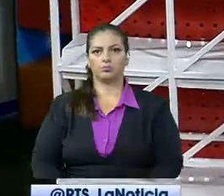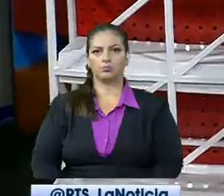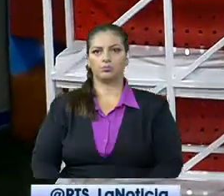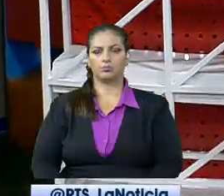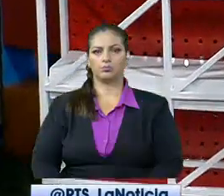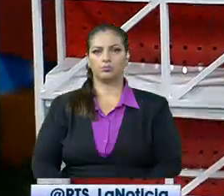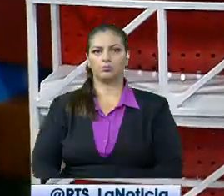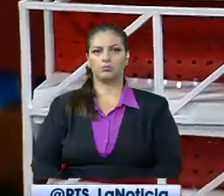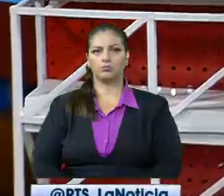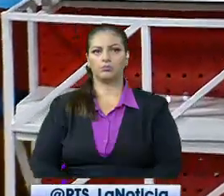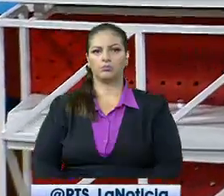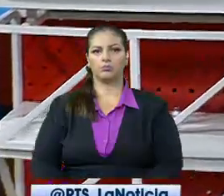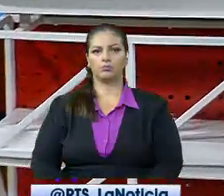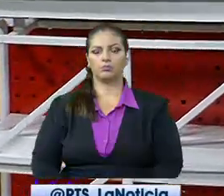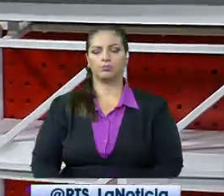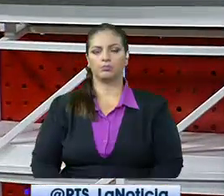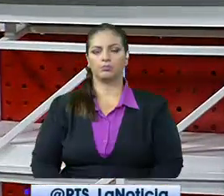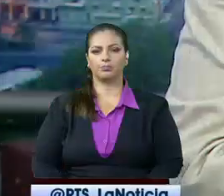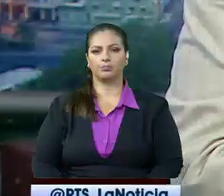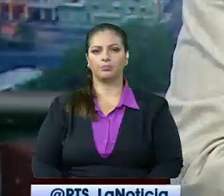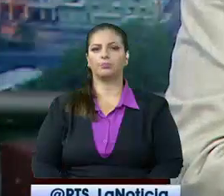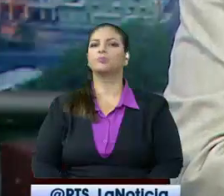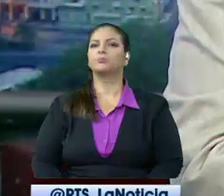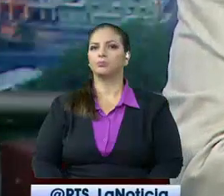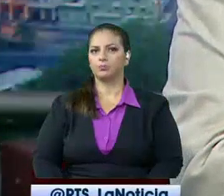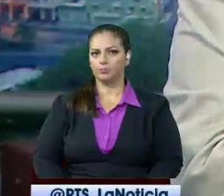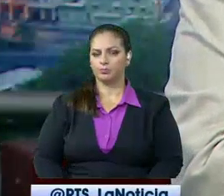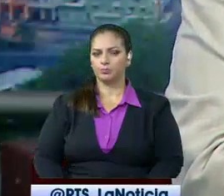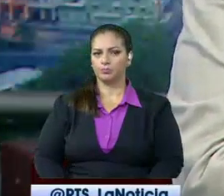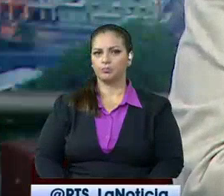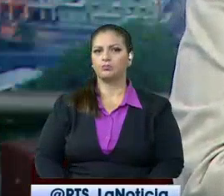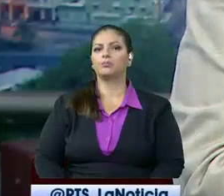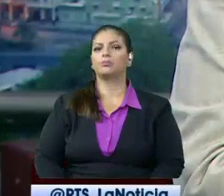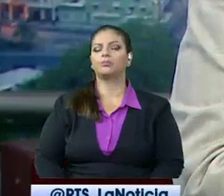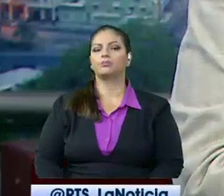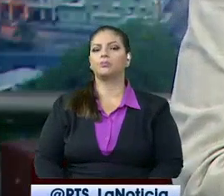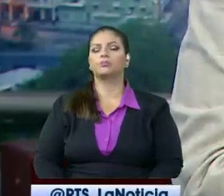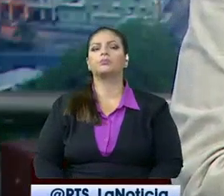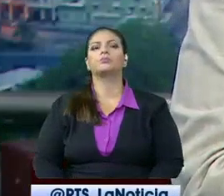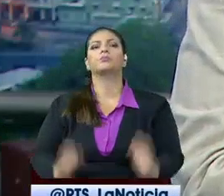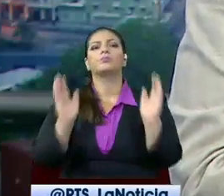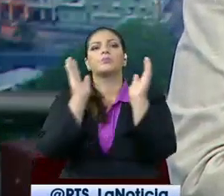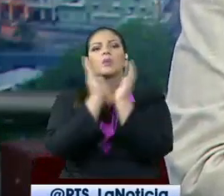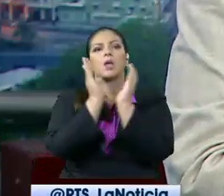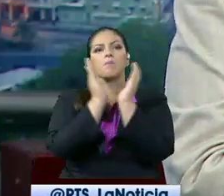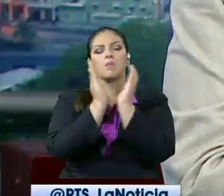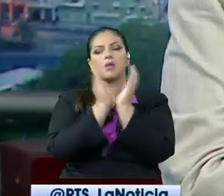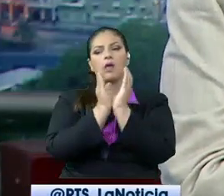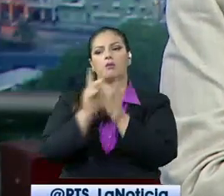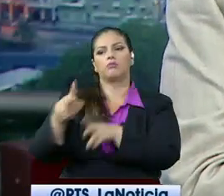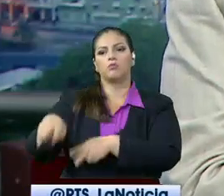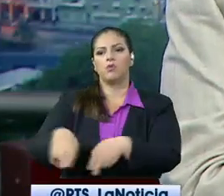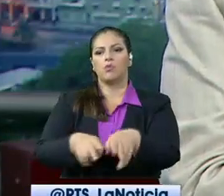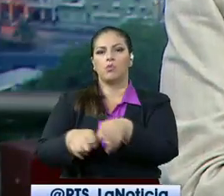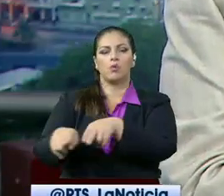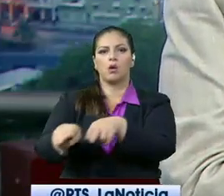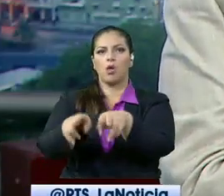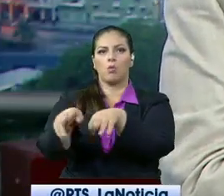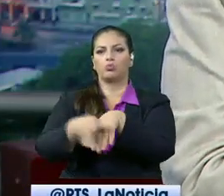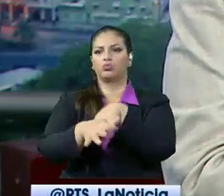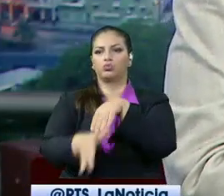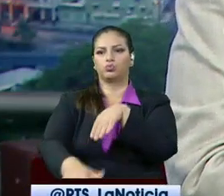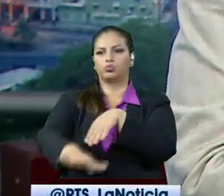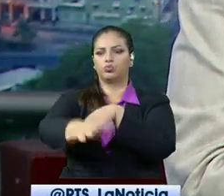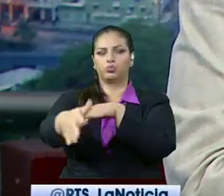Un hombre fue encontrado sin vida y flotando en las aguas del río Milagro, en el cantón del mismo nombre, en la provincia del Guayas. Sus familiares lo